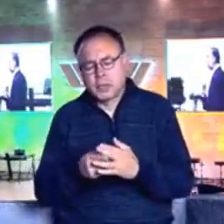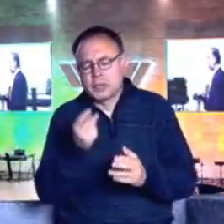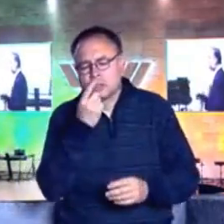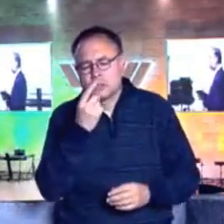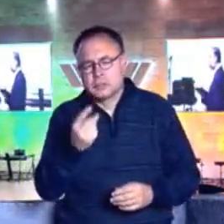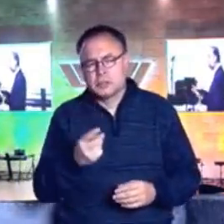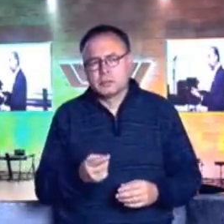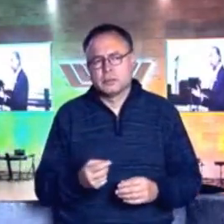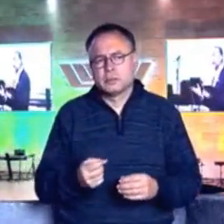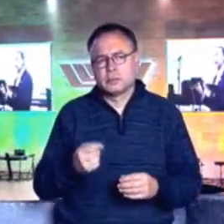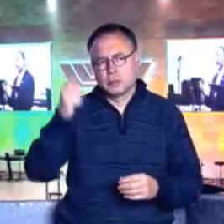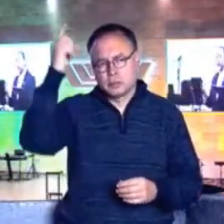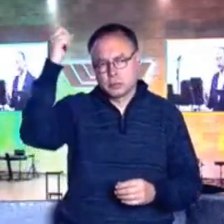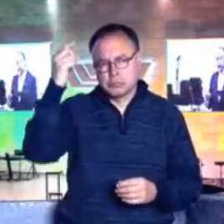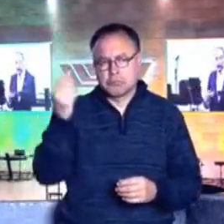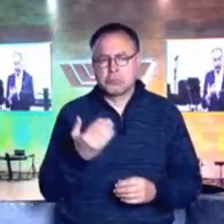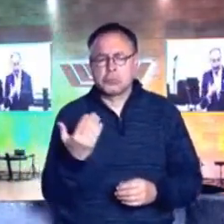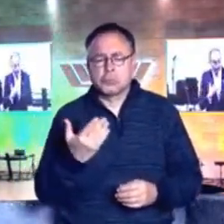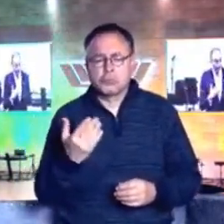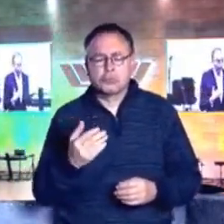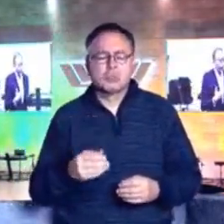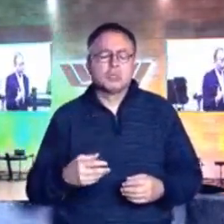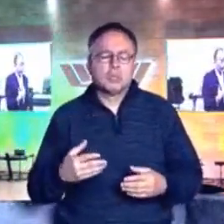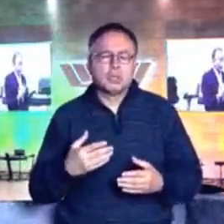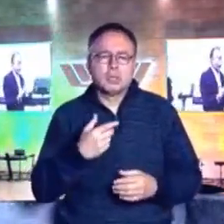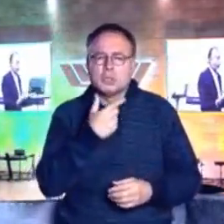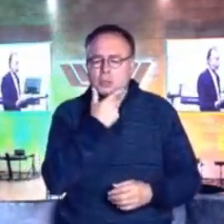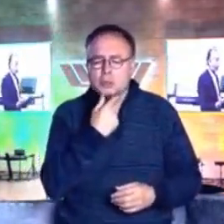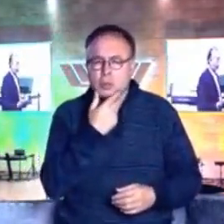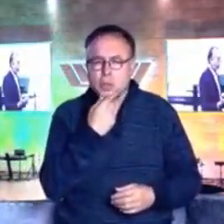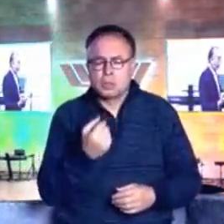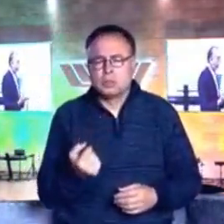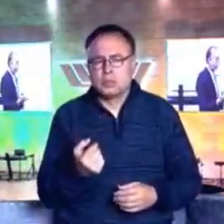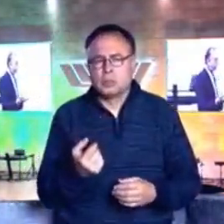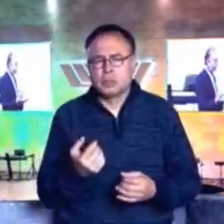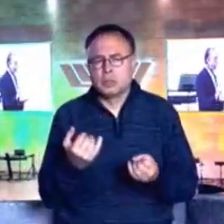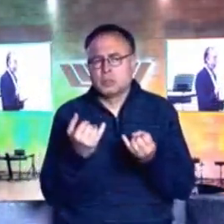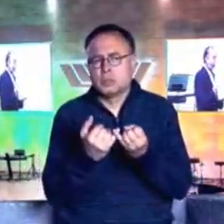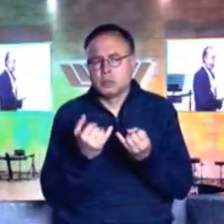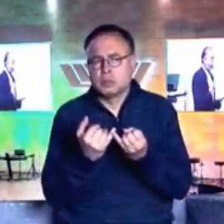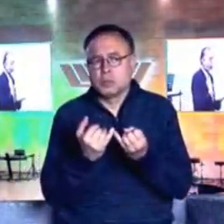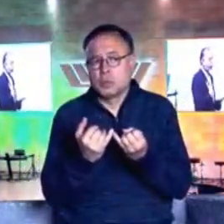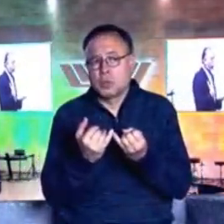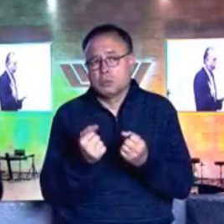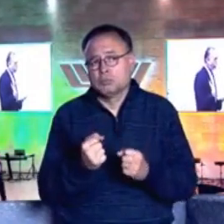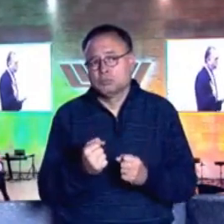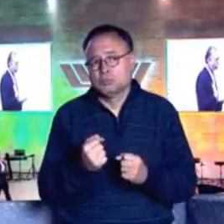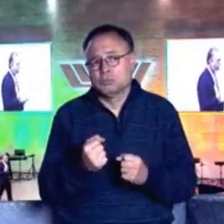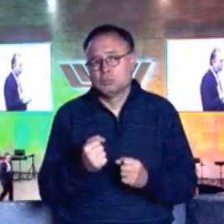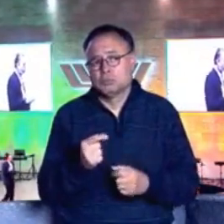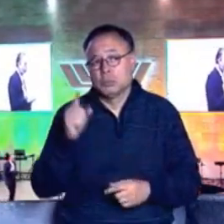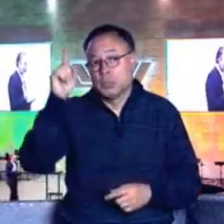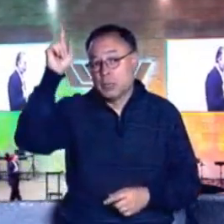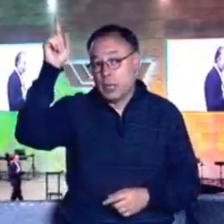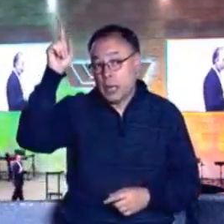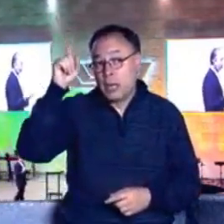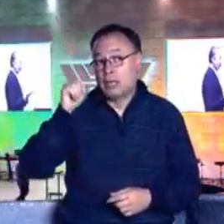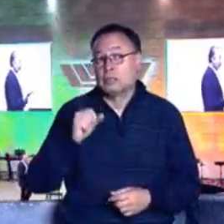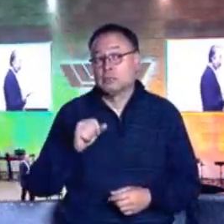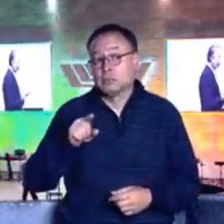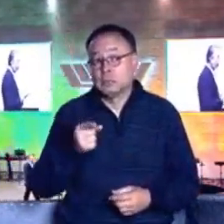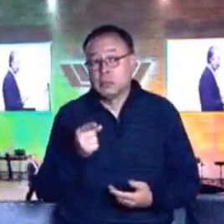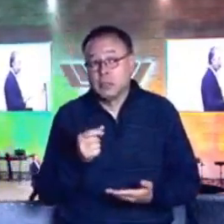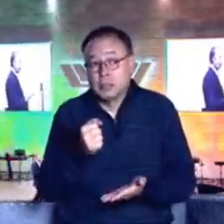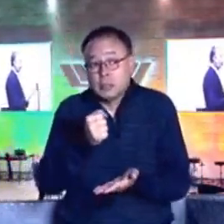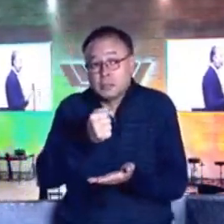conforme a su semejanza Bueno si Dios es proveedor y nos creó a nosotros a su imagen y semejanza nos